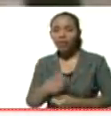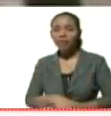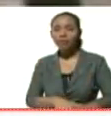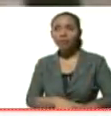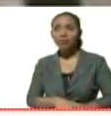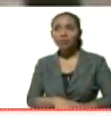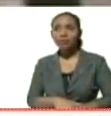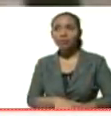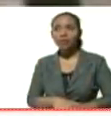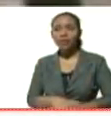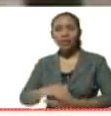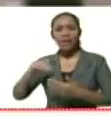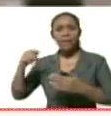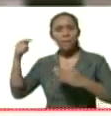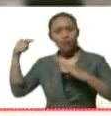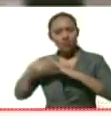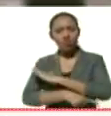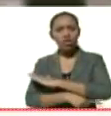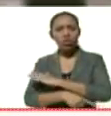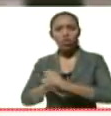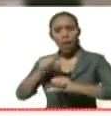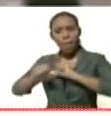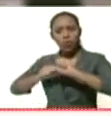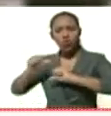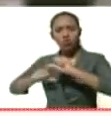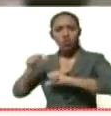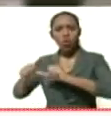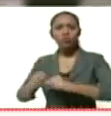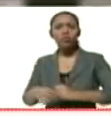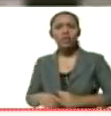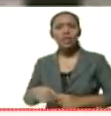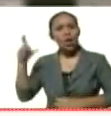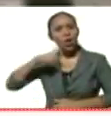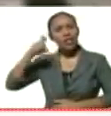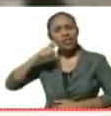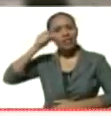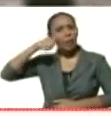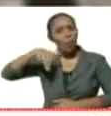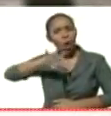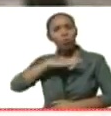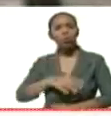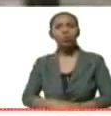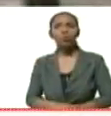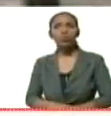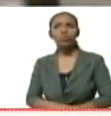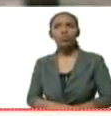De radicalización de la producción, de lo que necesita el pueblo.